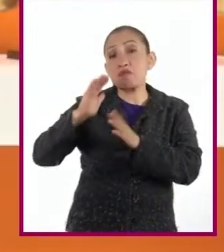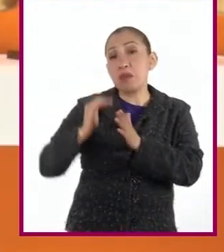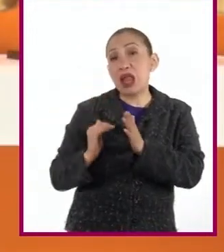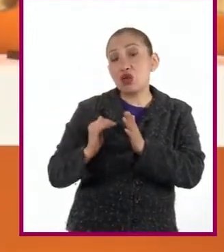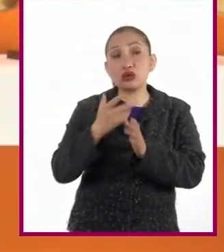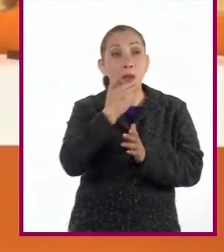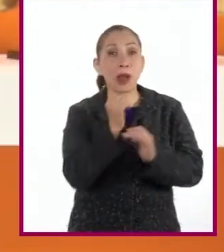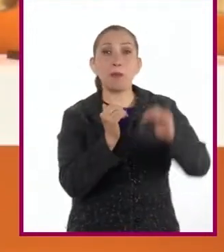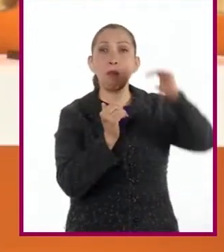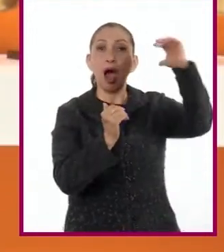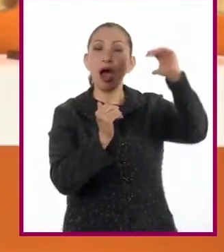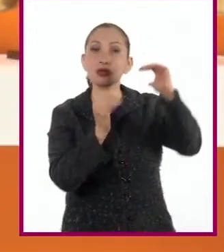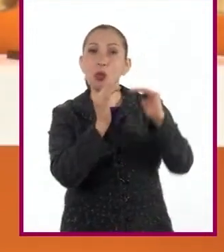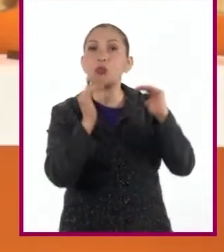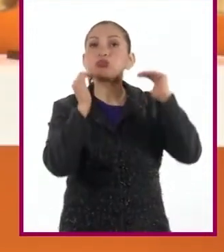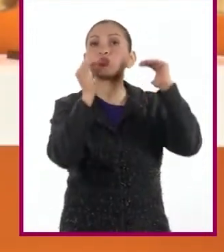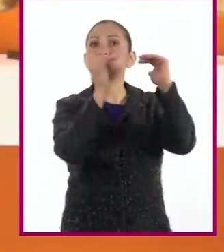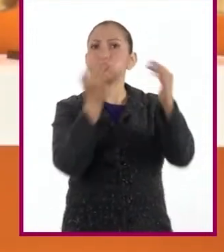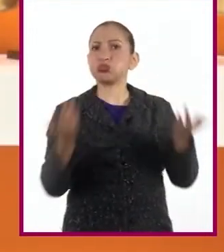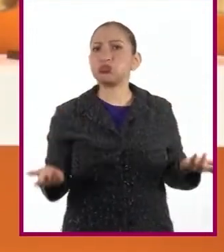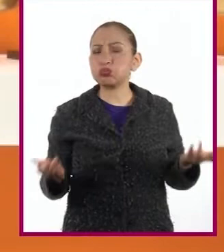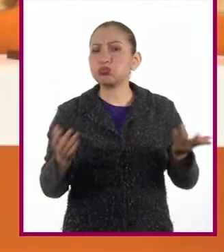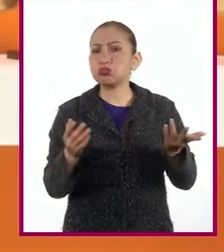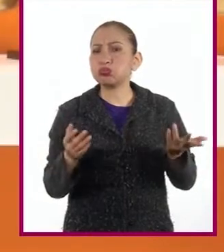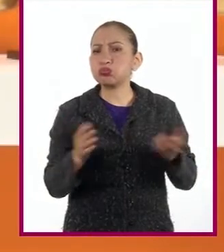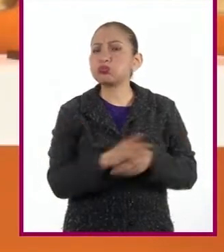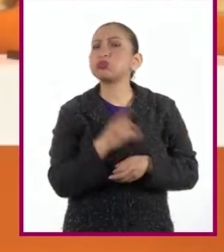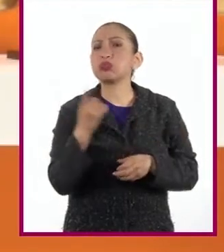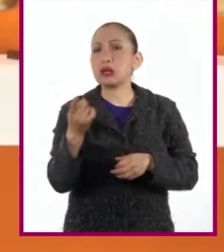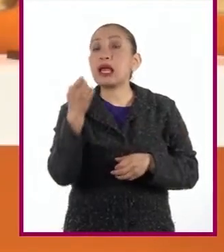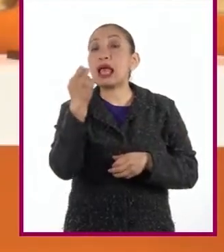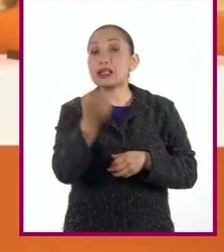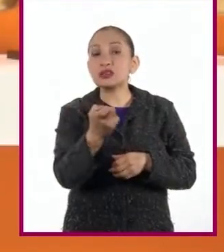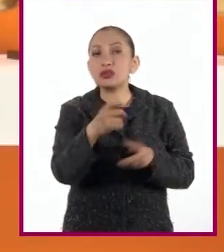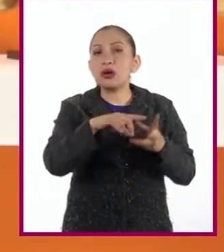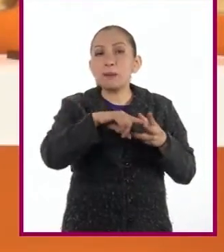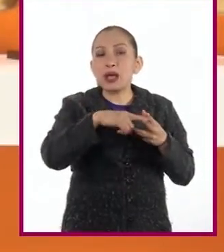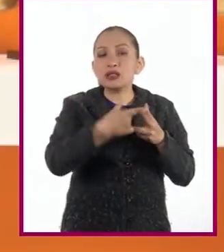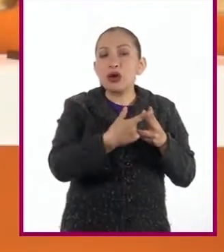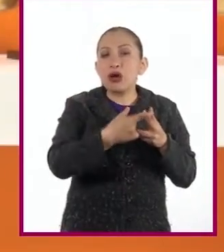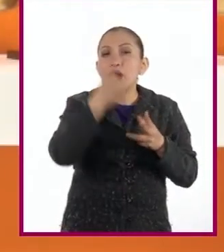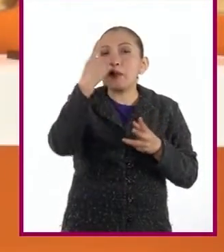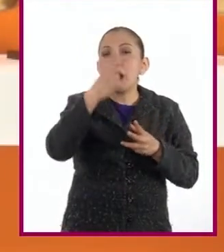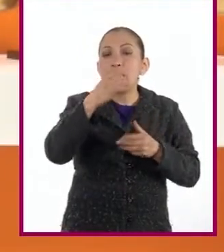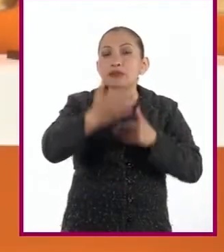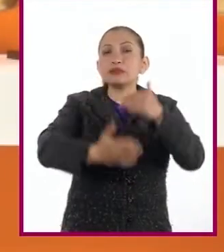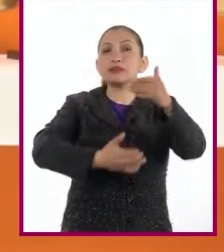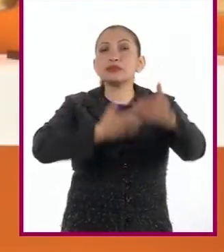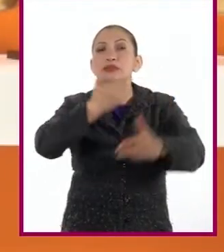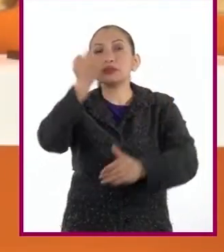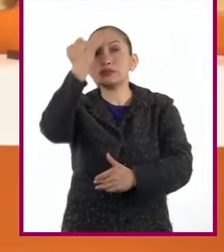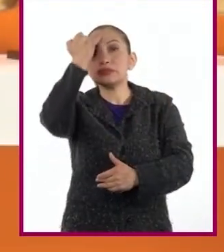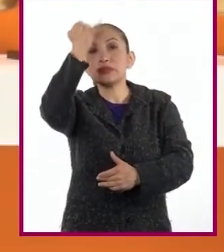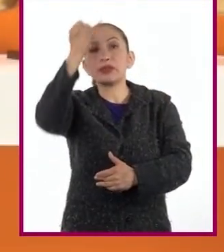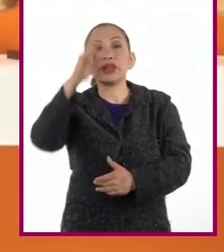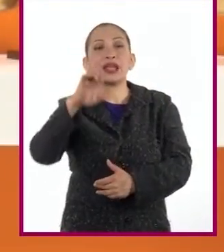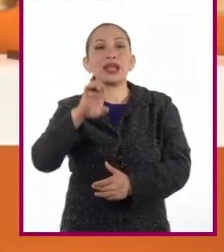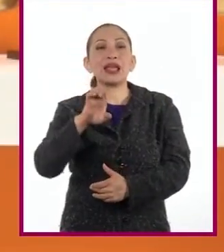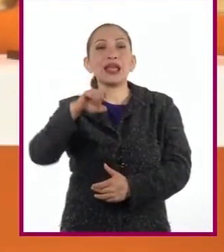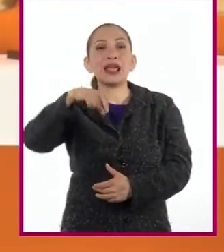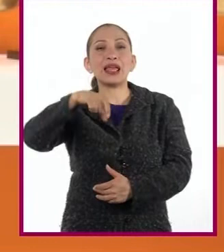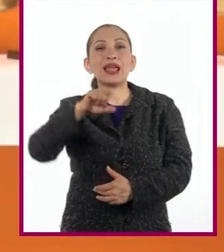principalmente. Lo anterior y otras razones más dieron la pauta para que surgiera la noción de equidad de